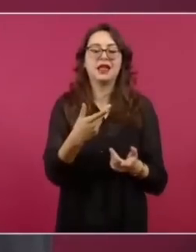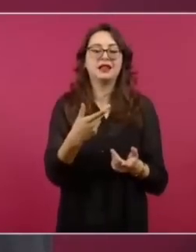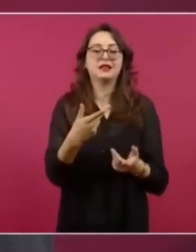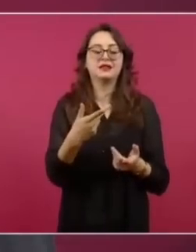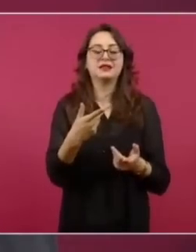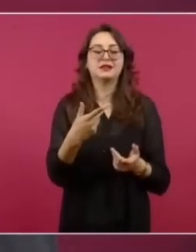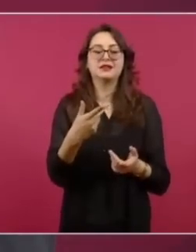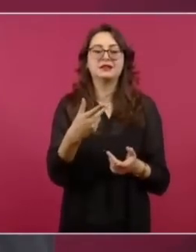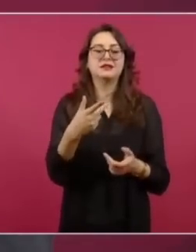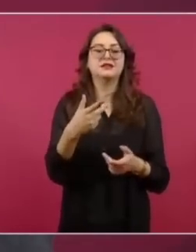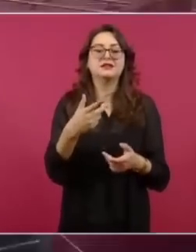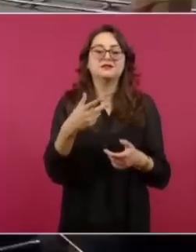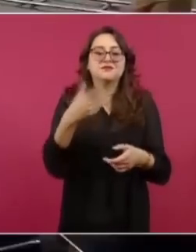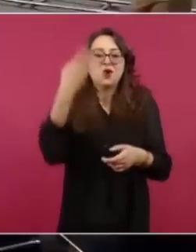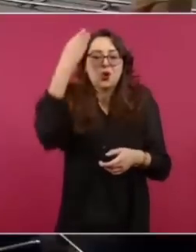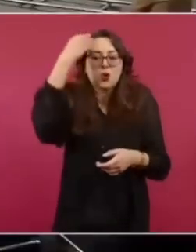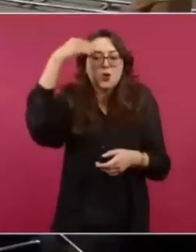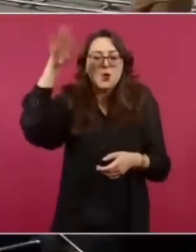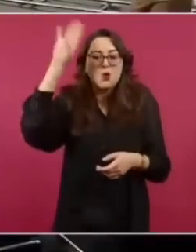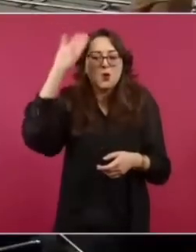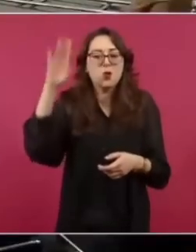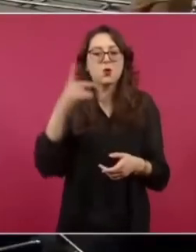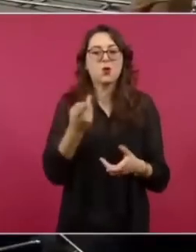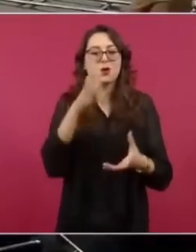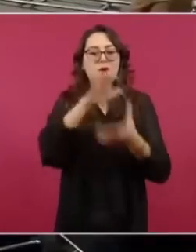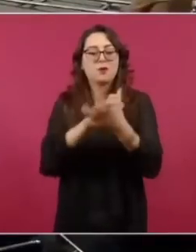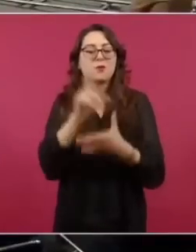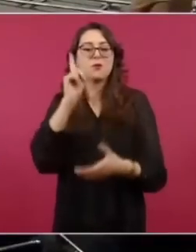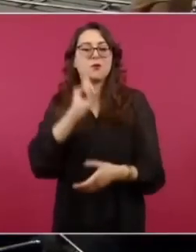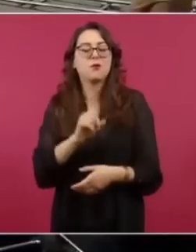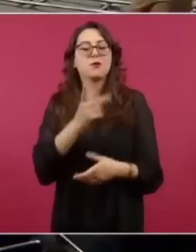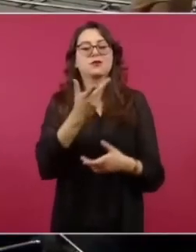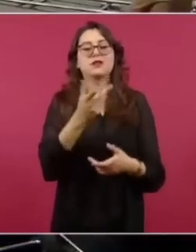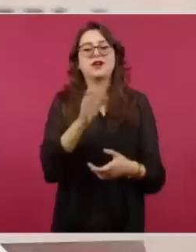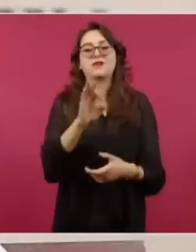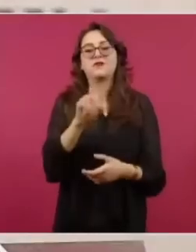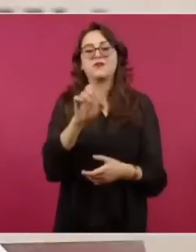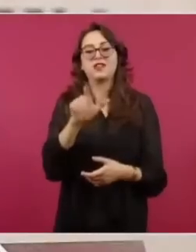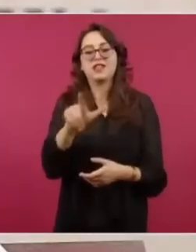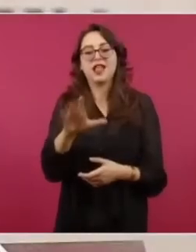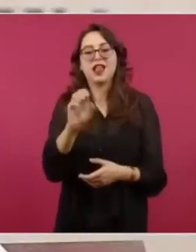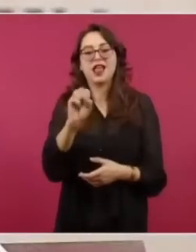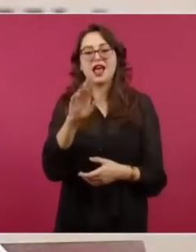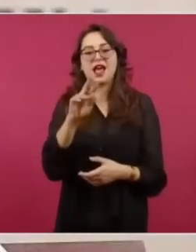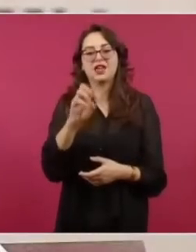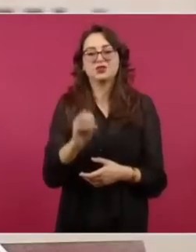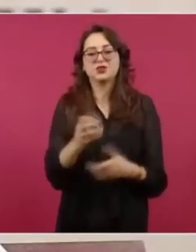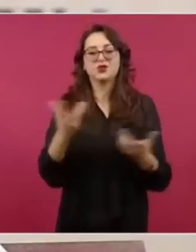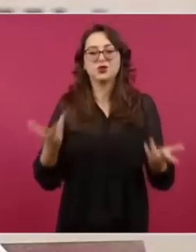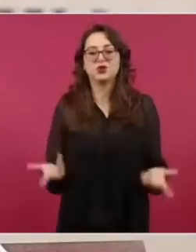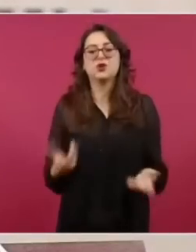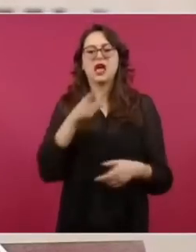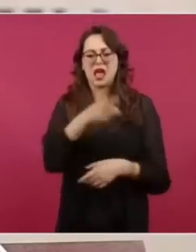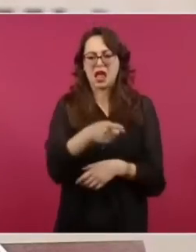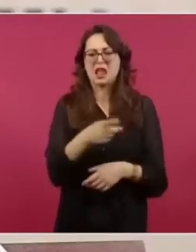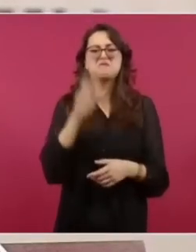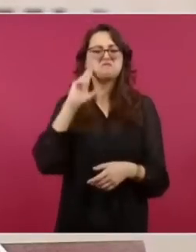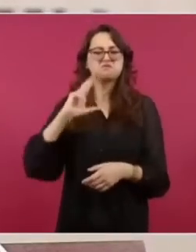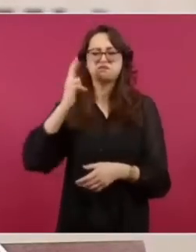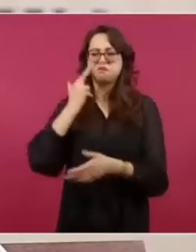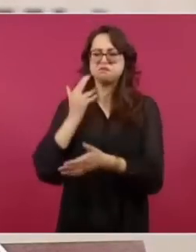sé si ustedes tengan antecedente composiciones muy de Ultra la derecha y muy en favor de las armas por ejemplo que no se limitan la venta de armas